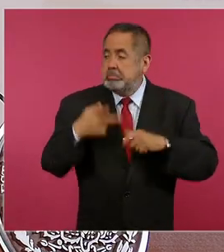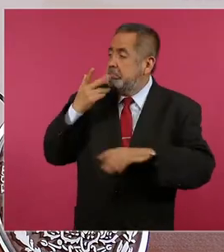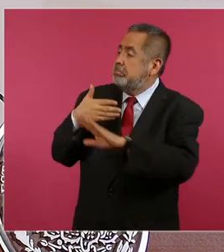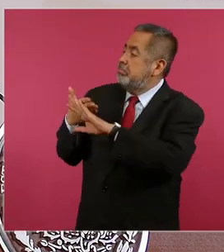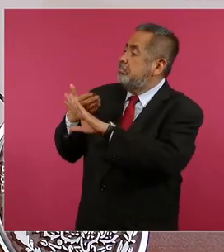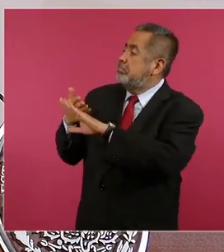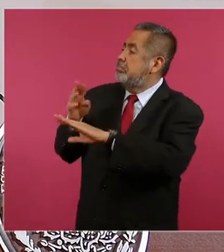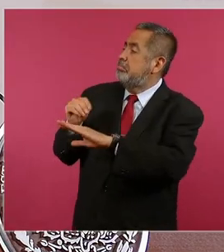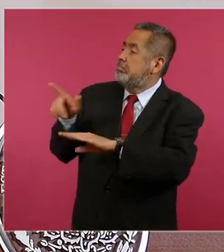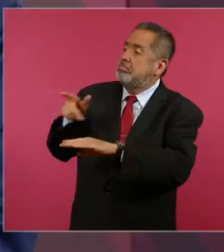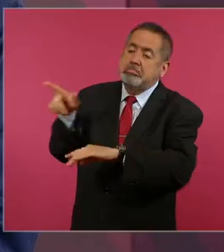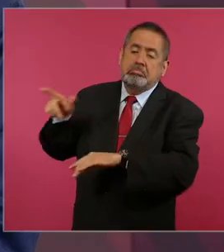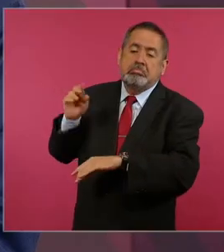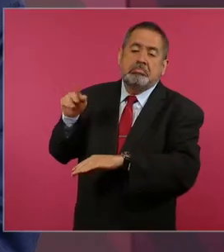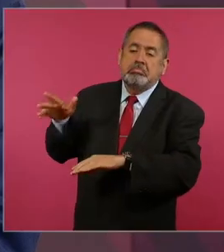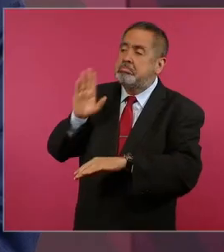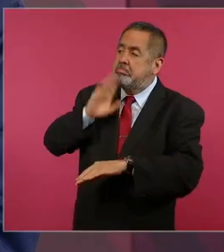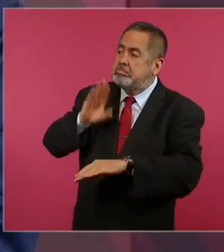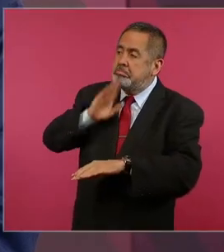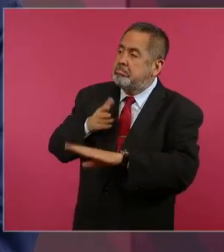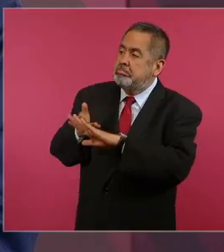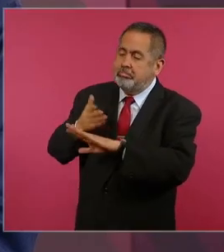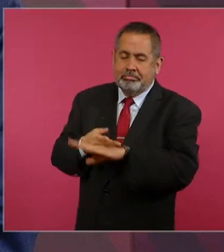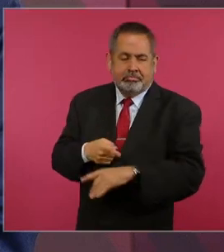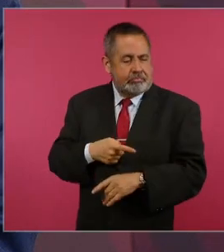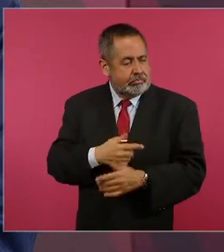Se están rayando.